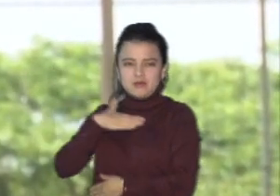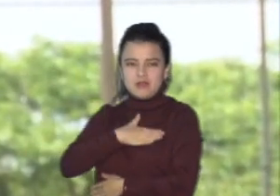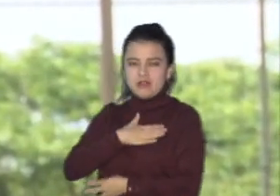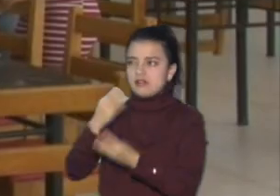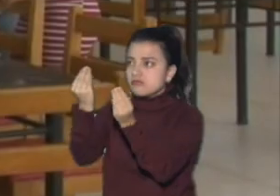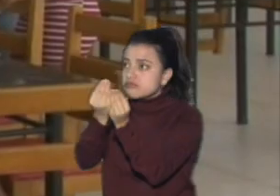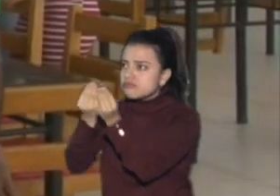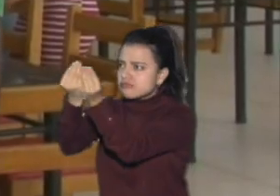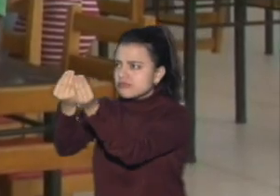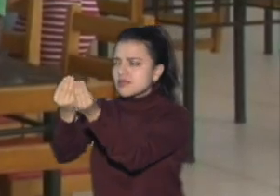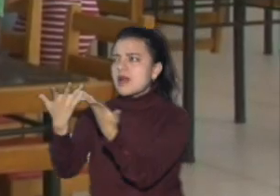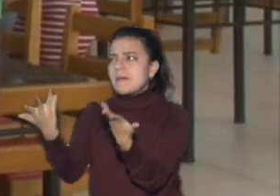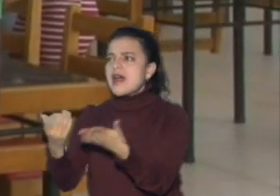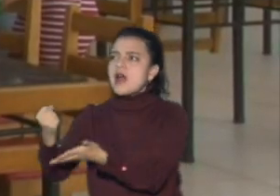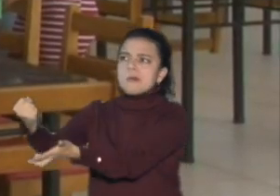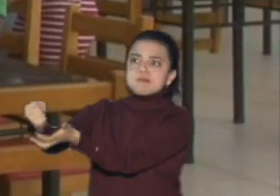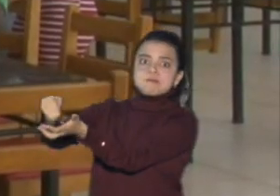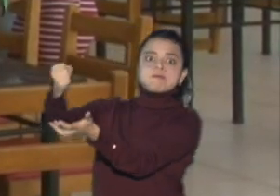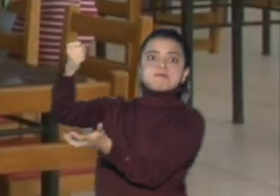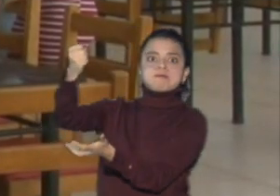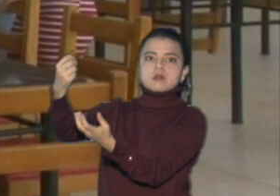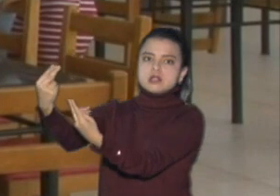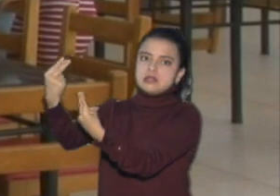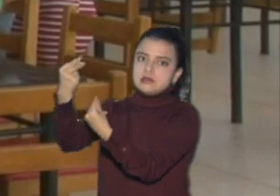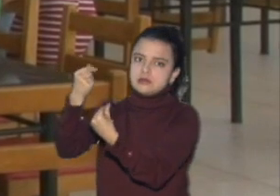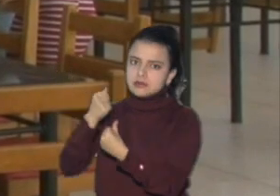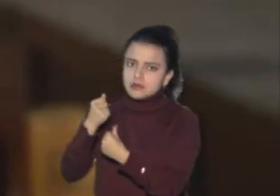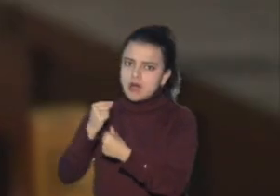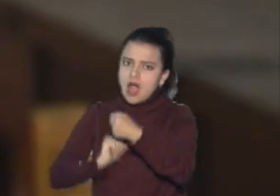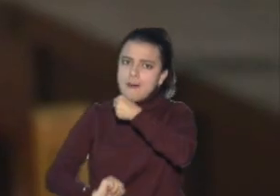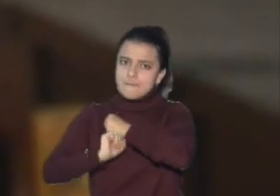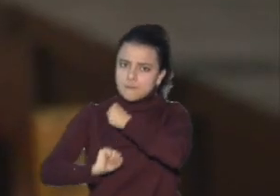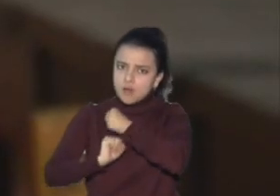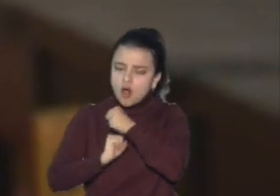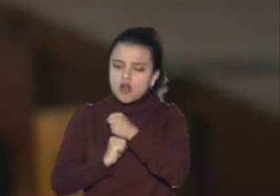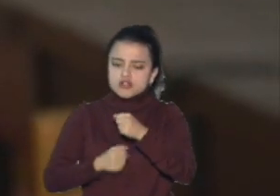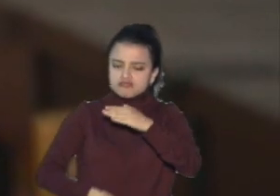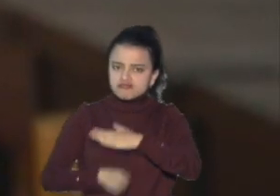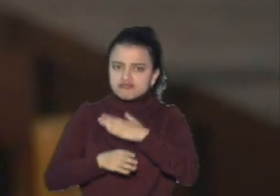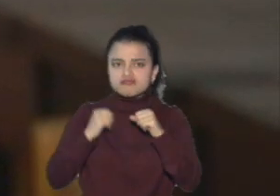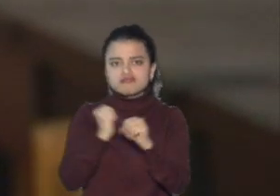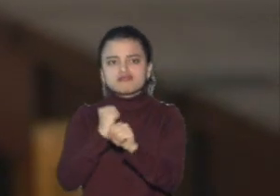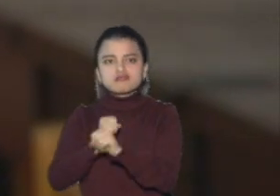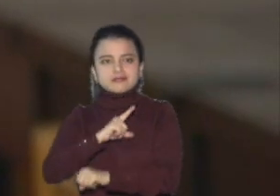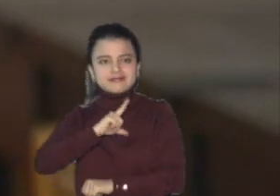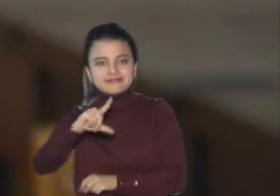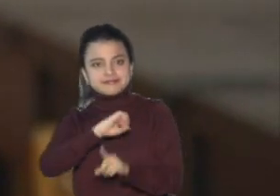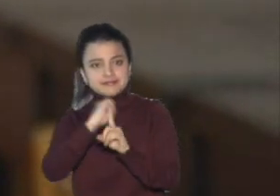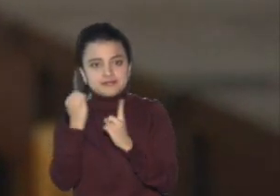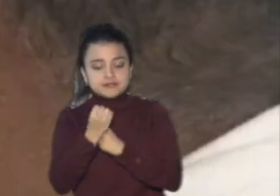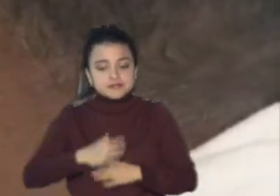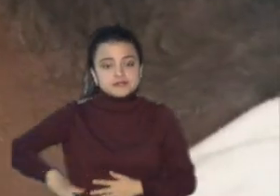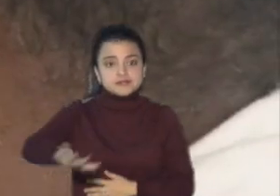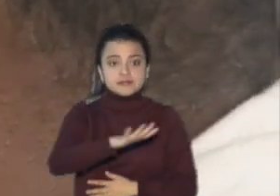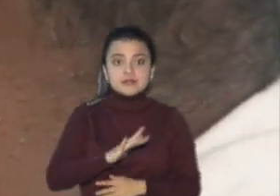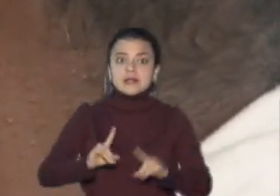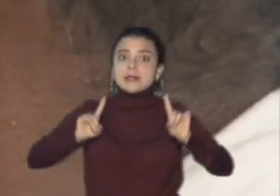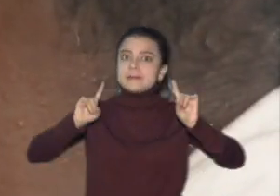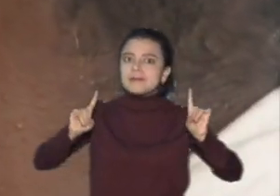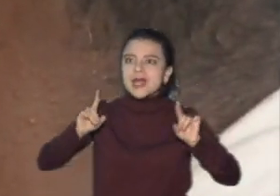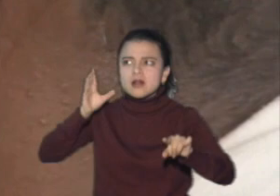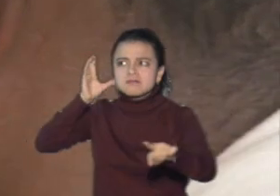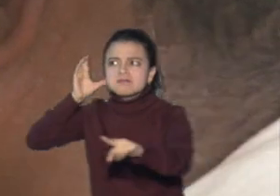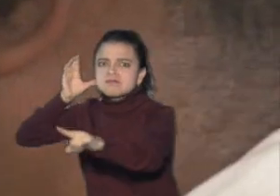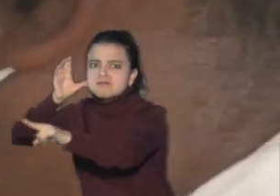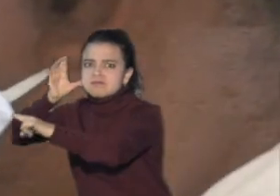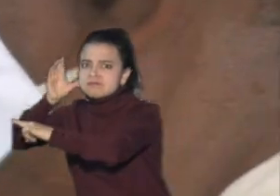garanticen la seguridad y la labor que desempeñan estos líderes en la ciudad. Manifiestan ellos que la situación se ha